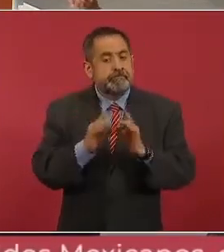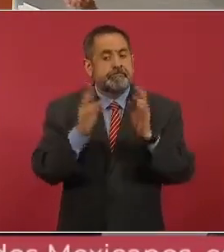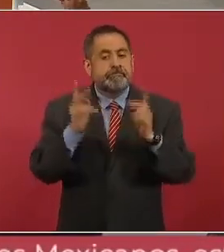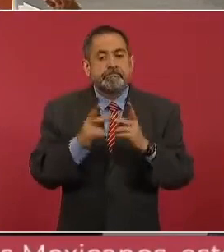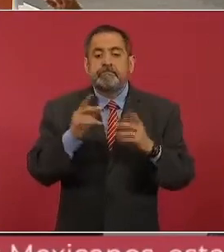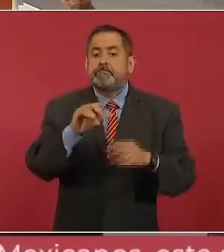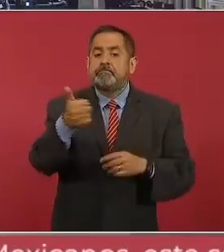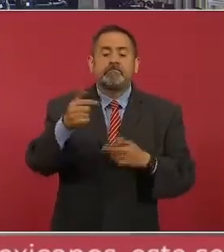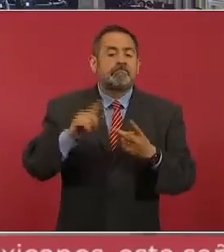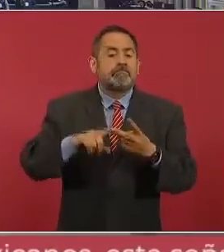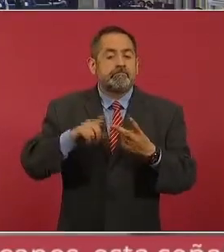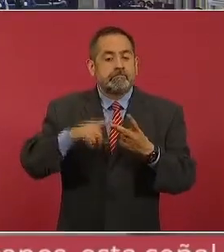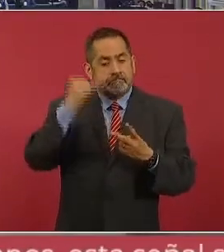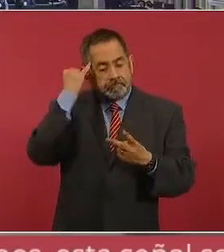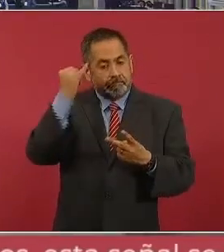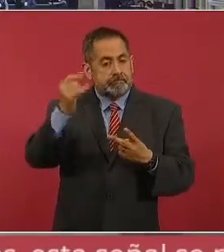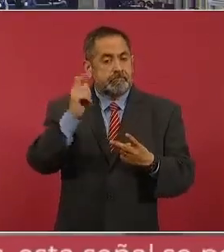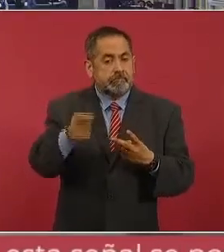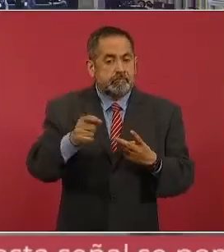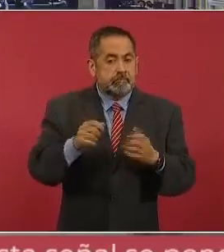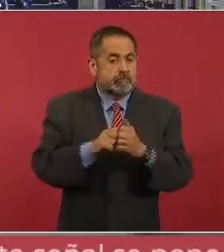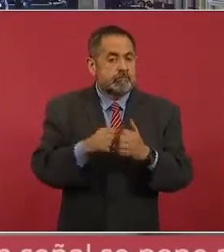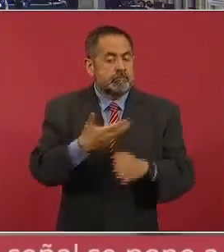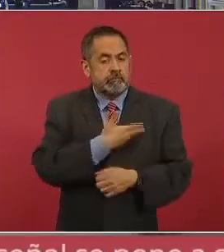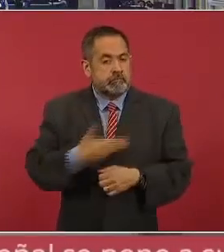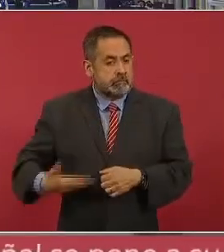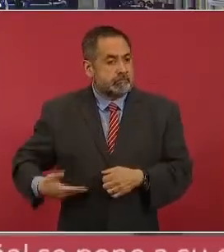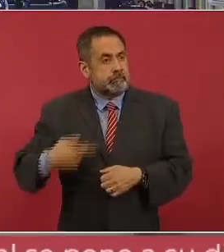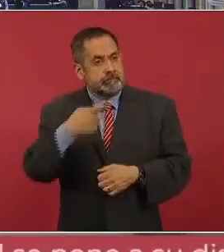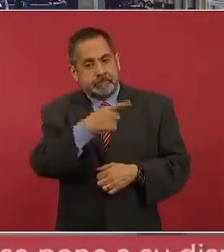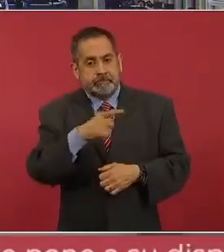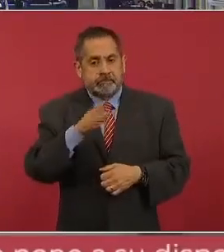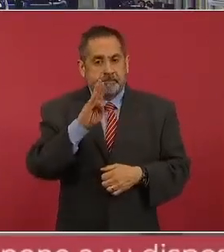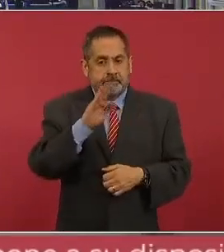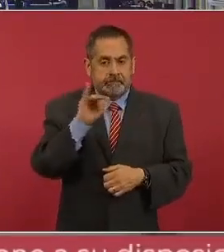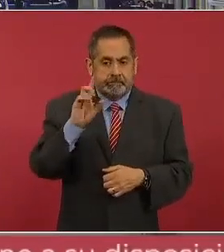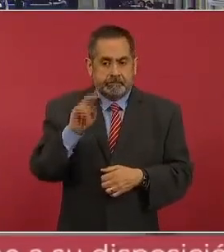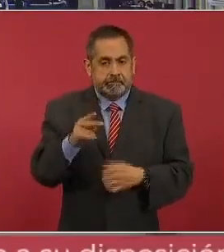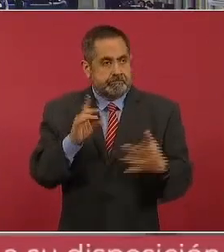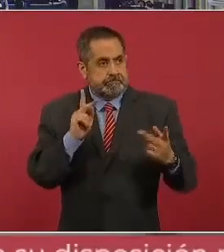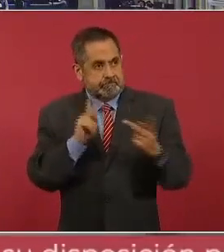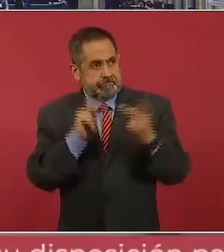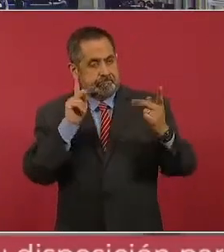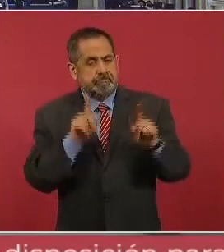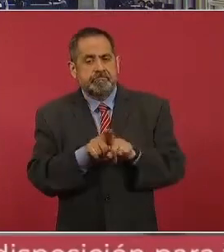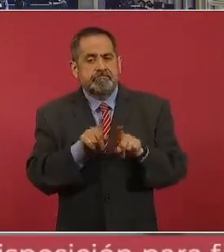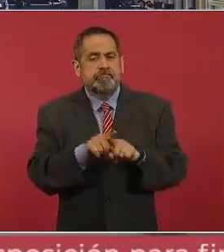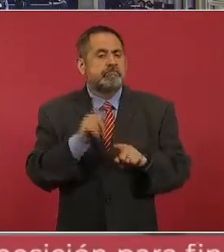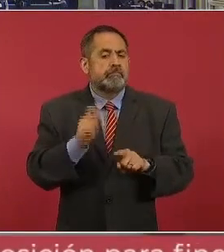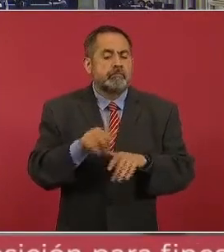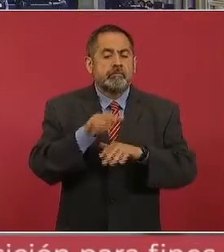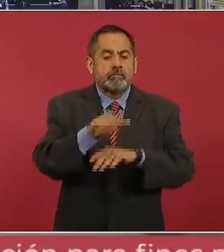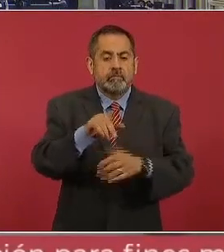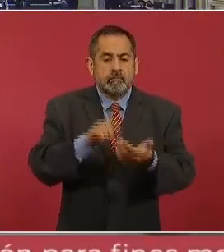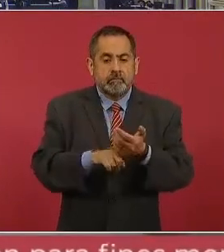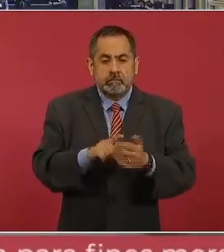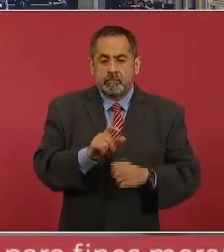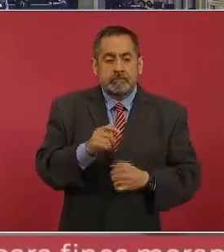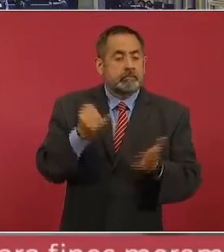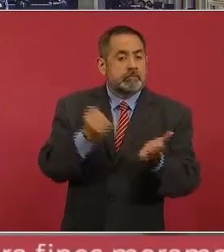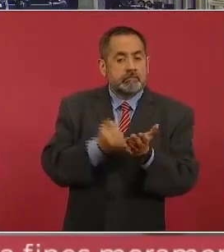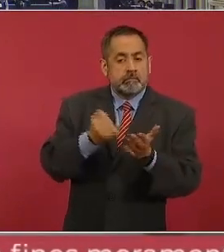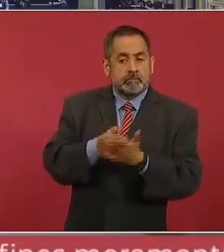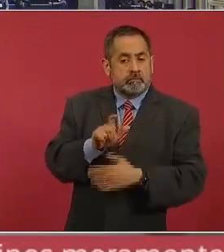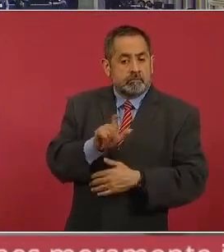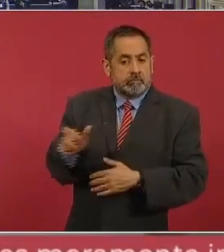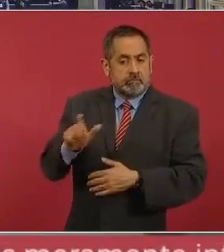la otra coincidencia que tenemos con el presidente Biden es lo que tiene que ver con el pago de impuestos.